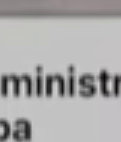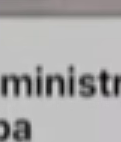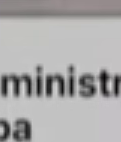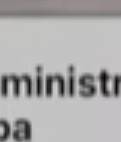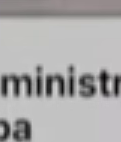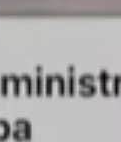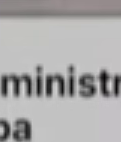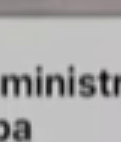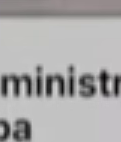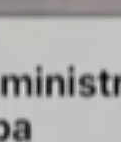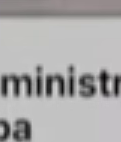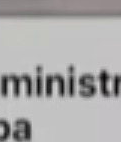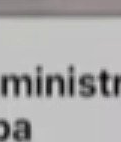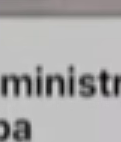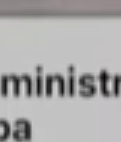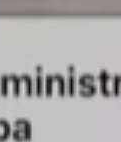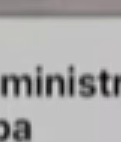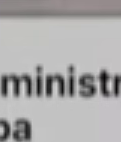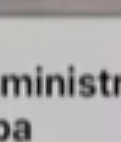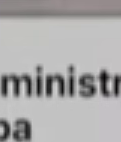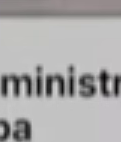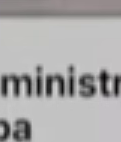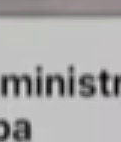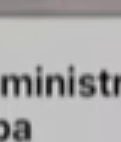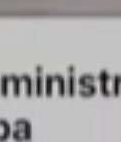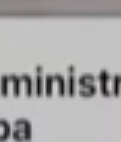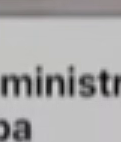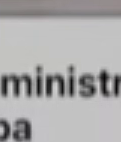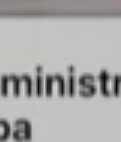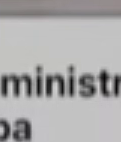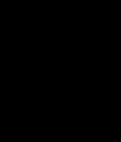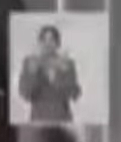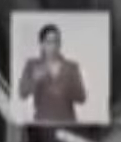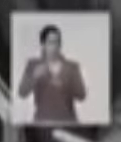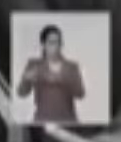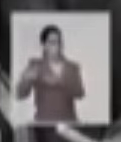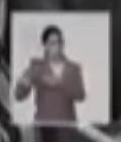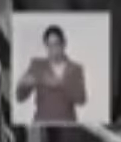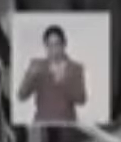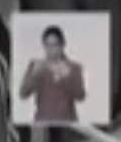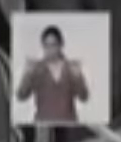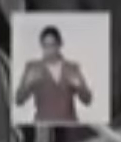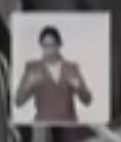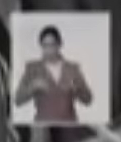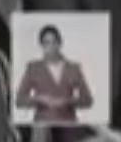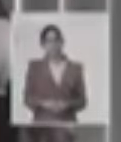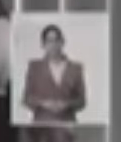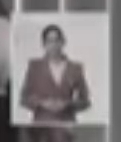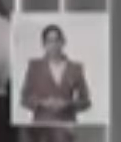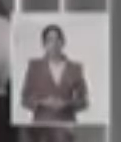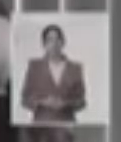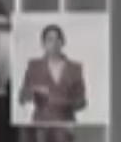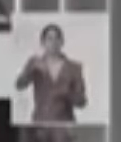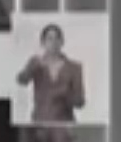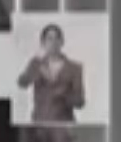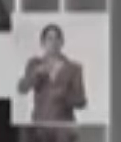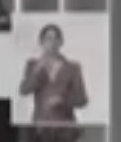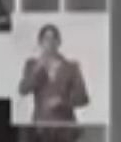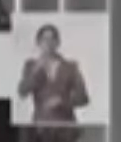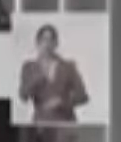Claro que se oye mal. Dime, ni papa, ¿no? Vamos a buscar uno a ver este audio si se oye mejor. Aquí se oye bien.